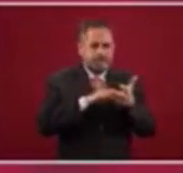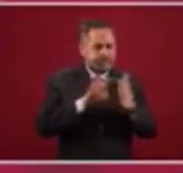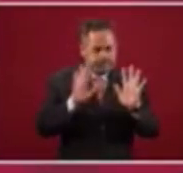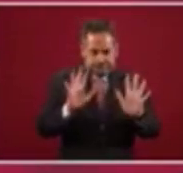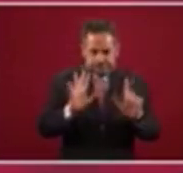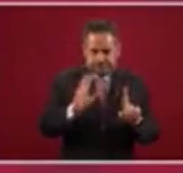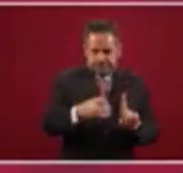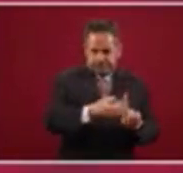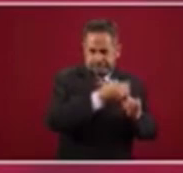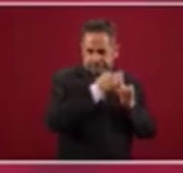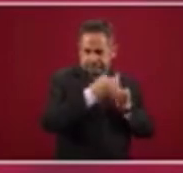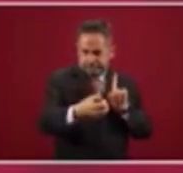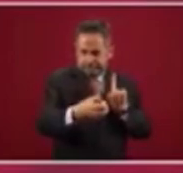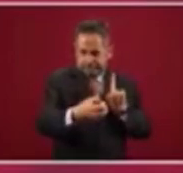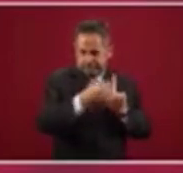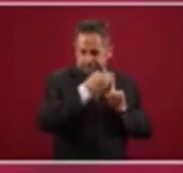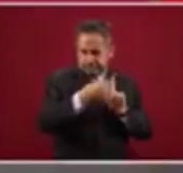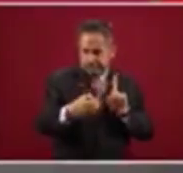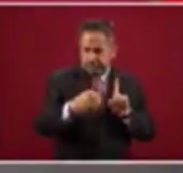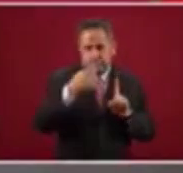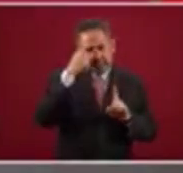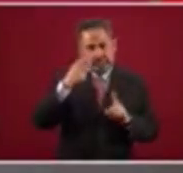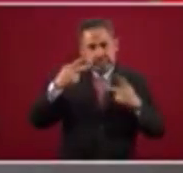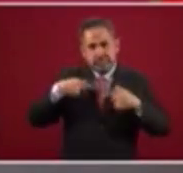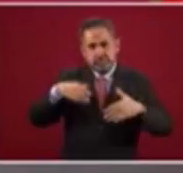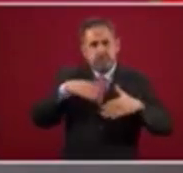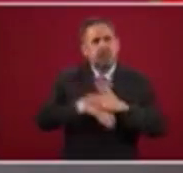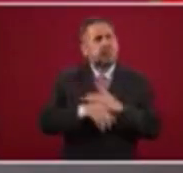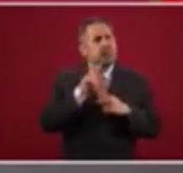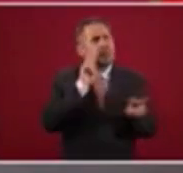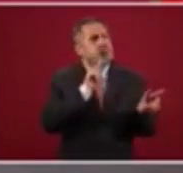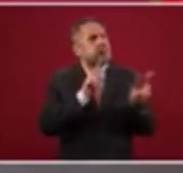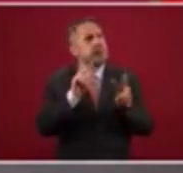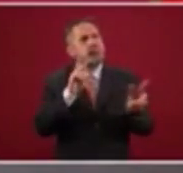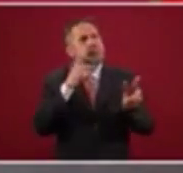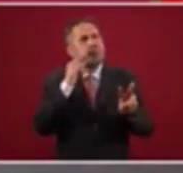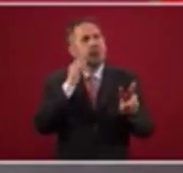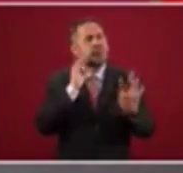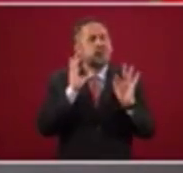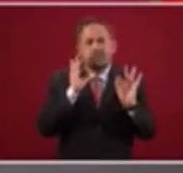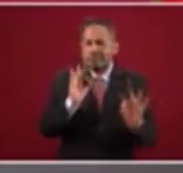ordenar para que la gente pueda ver.